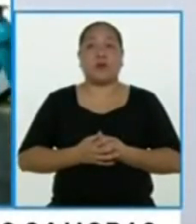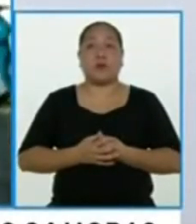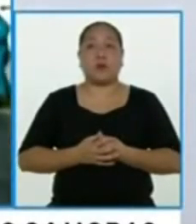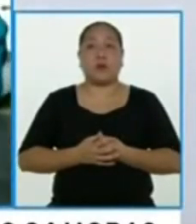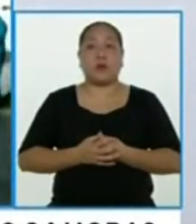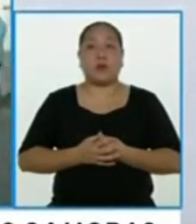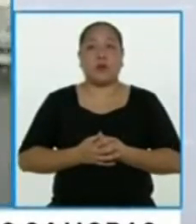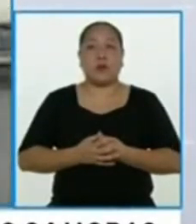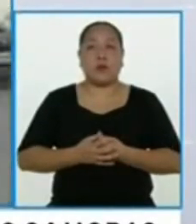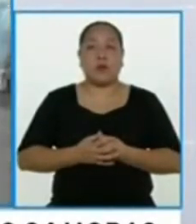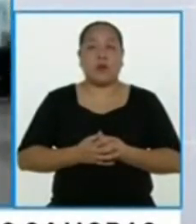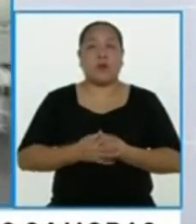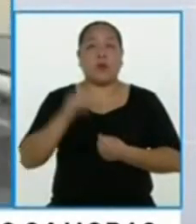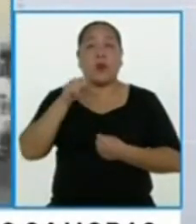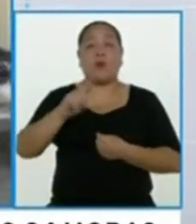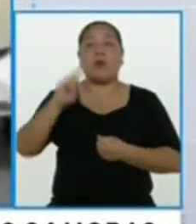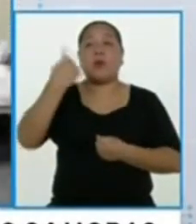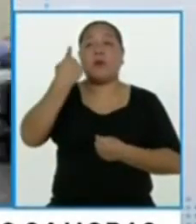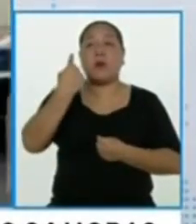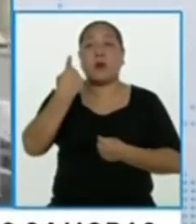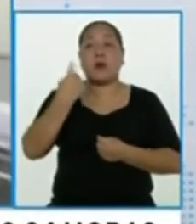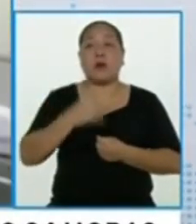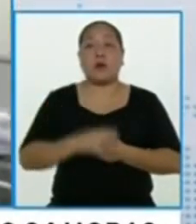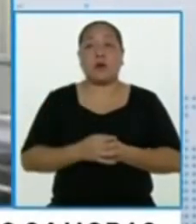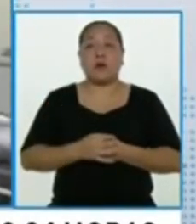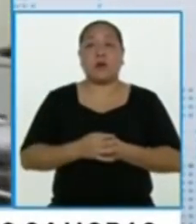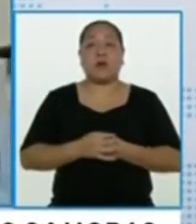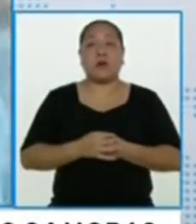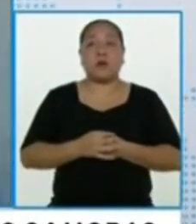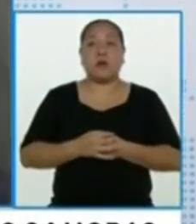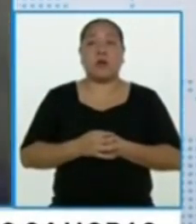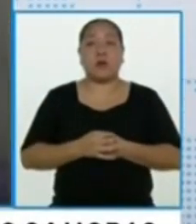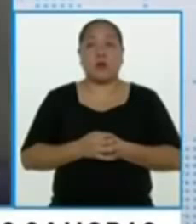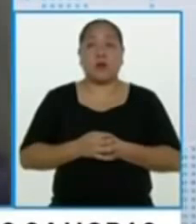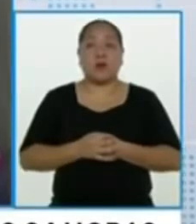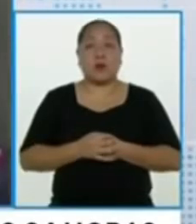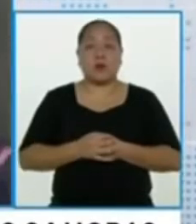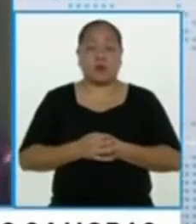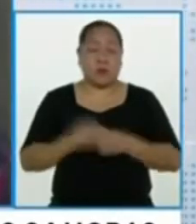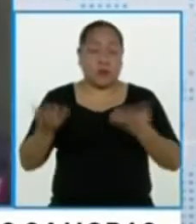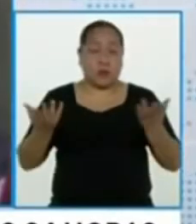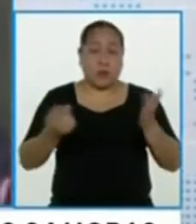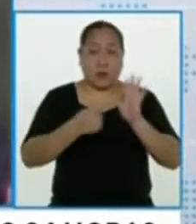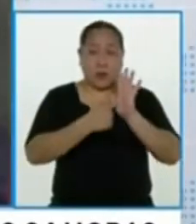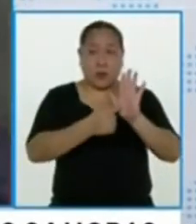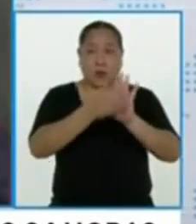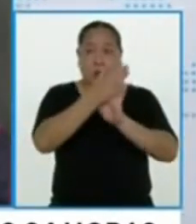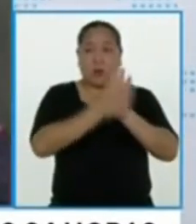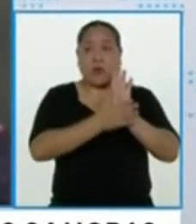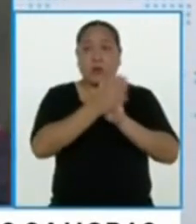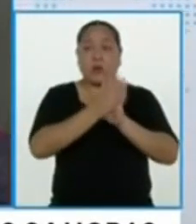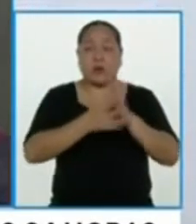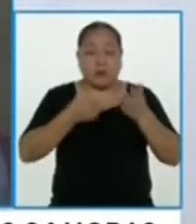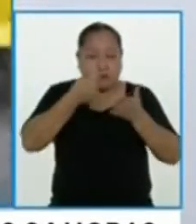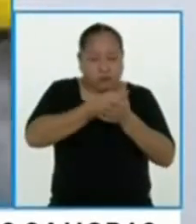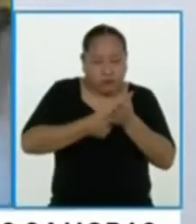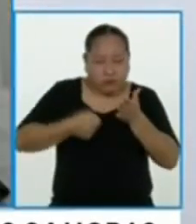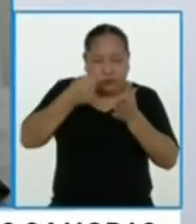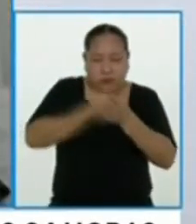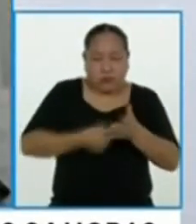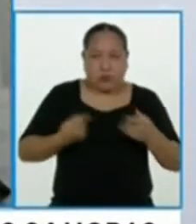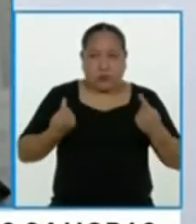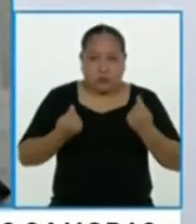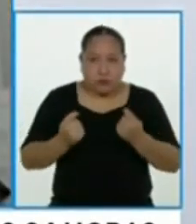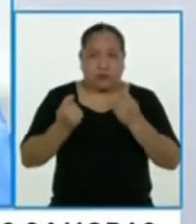a conocer, digamos? El gobierno se la advirtió. No, la red pública y el esfuerzo que hizo el gobierno en la primera ola